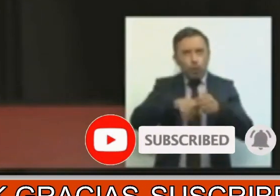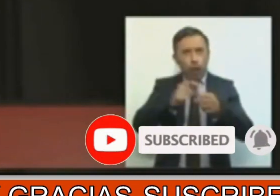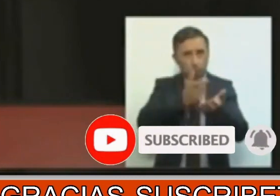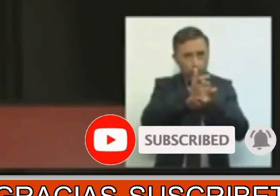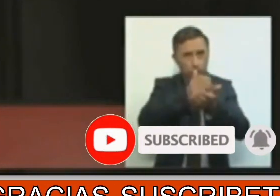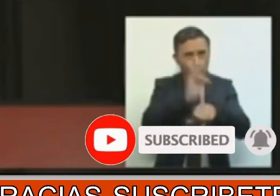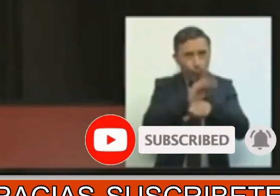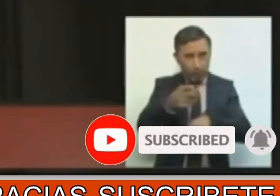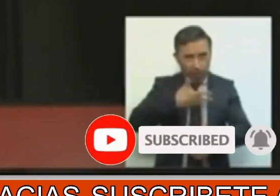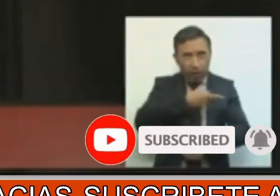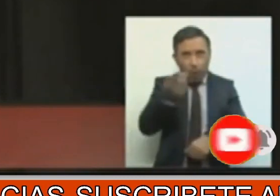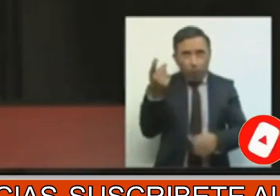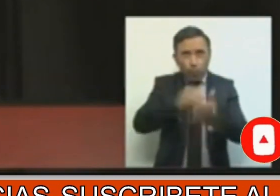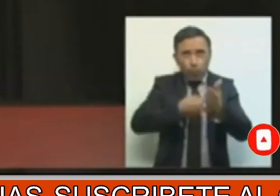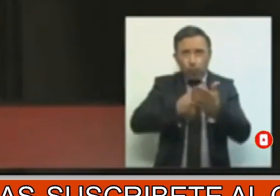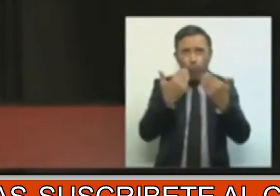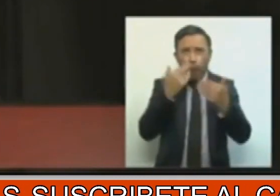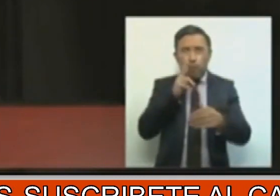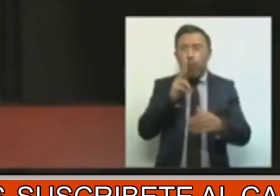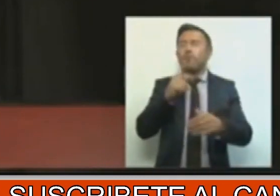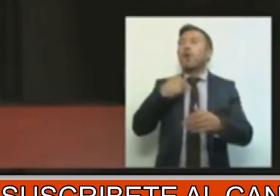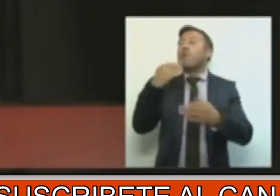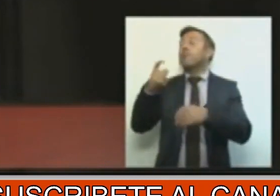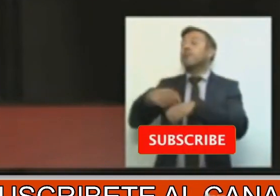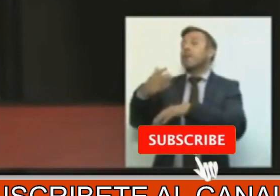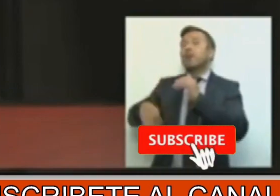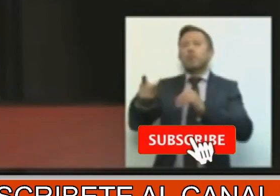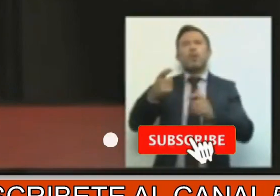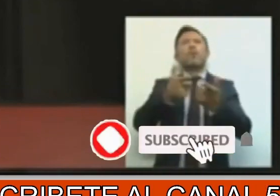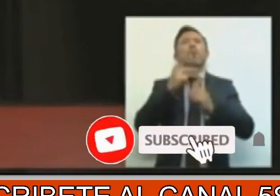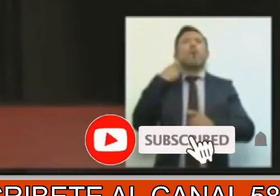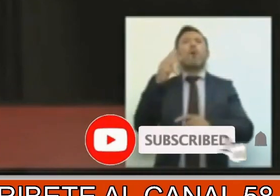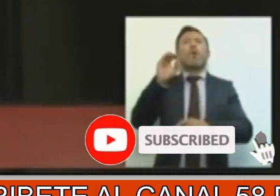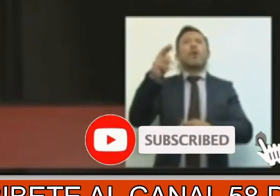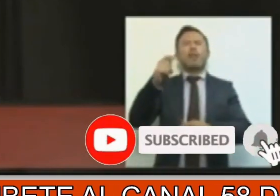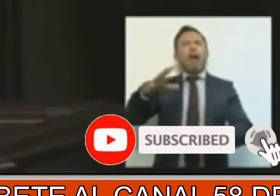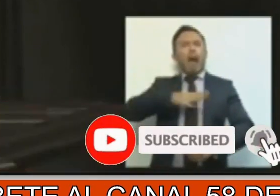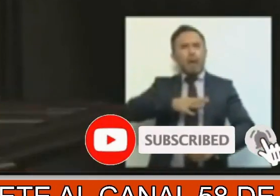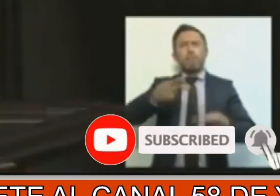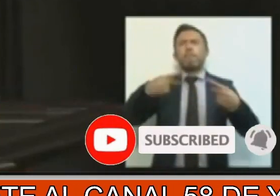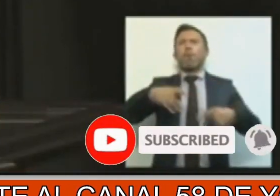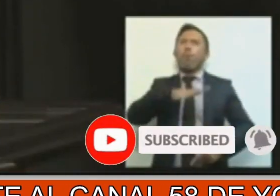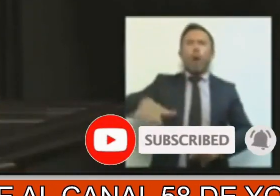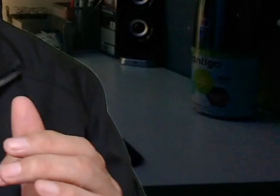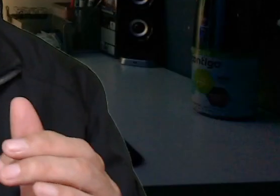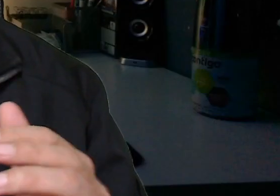estábamos nosotros y ahí hemos estado. Y Morena, ahí está, con esta parte del pueblo. Muchas gracias.